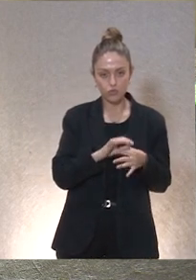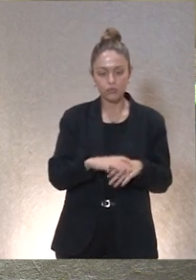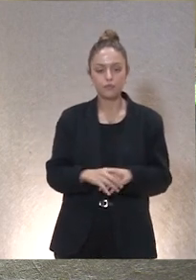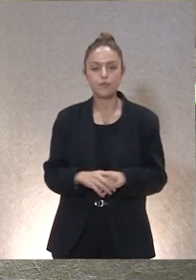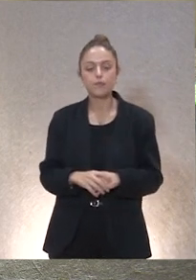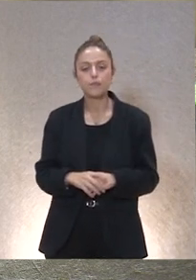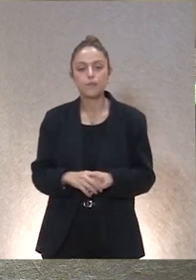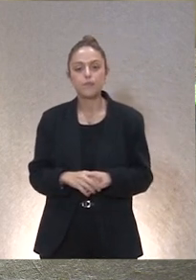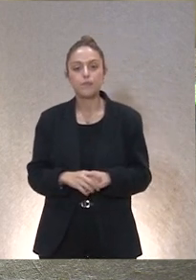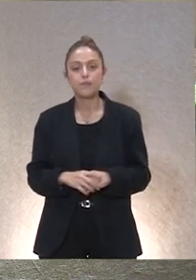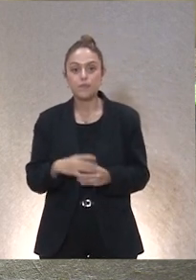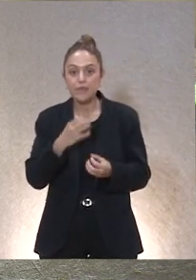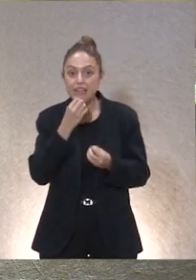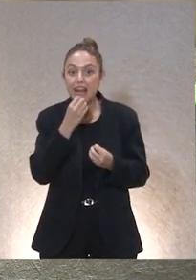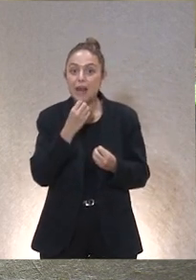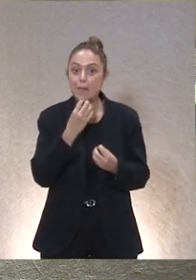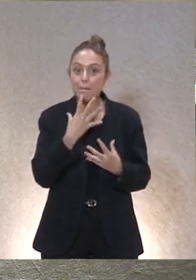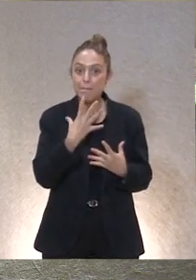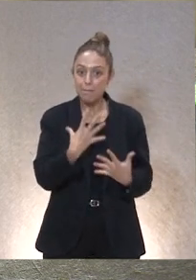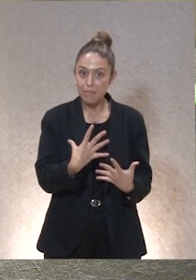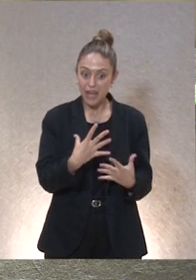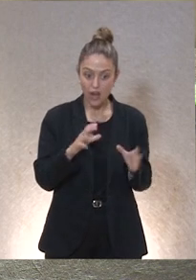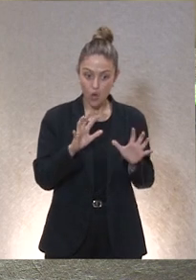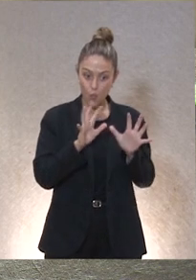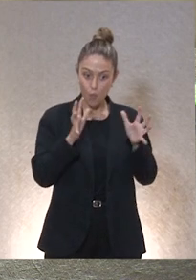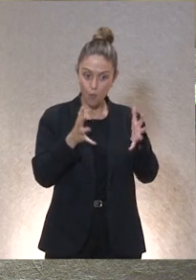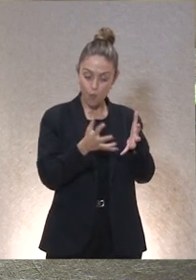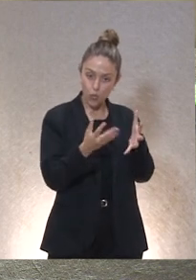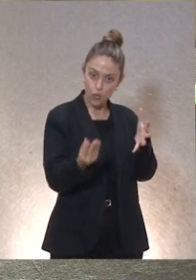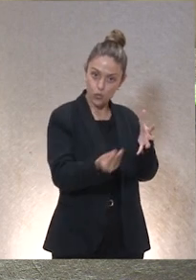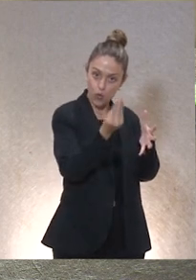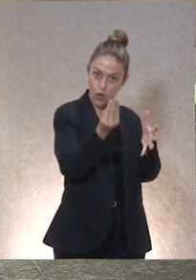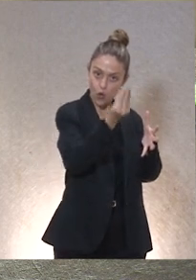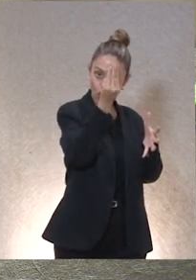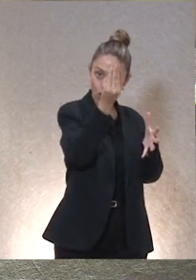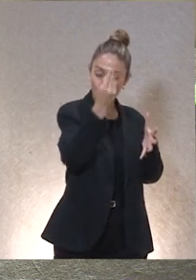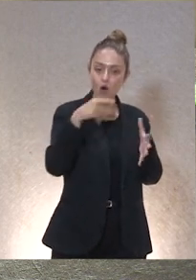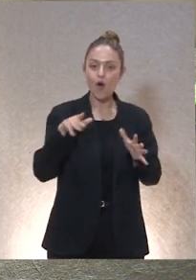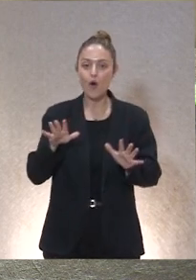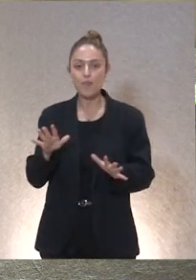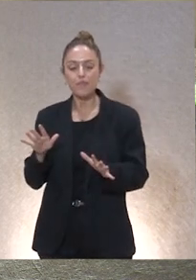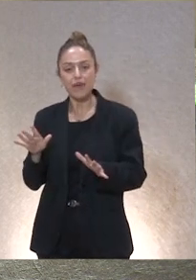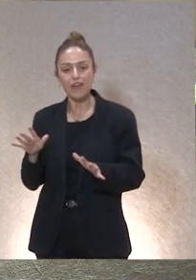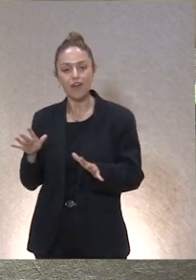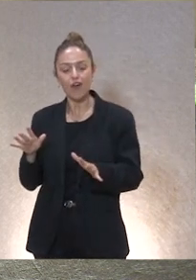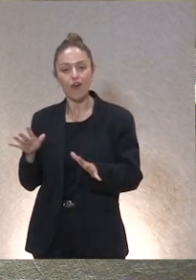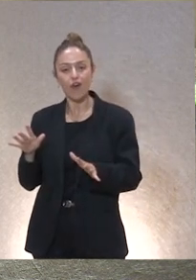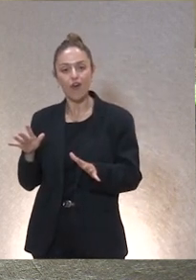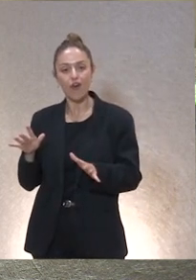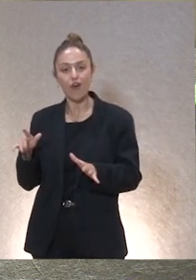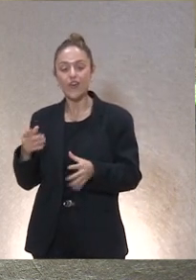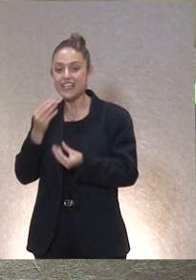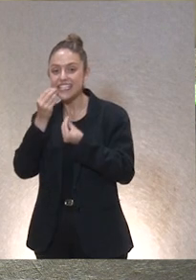dice que el bien aumente en el mundo depende en parte de actos que no están recogidos en